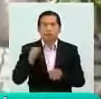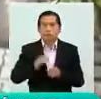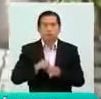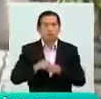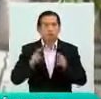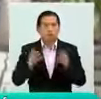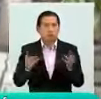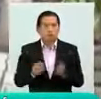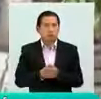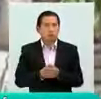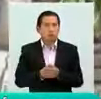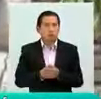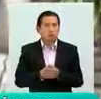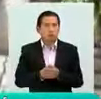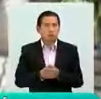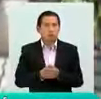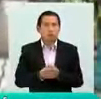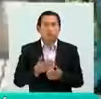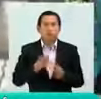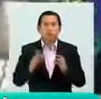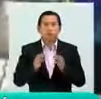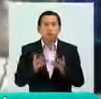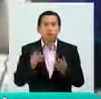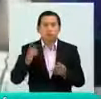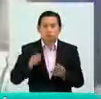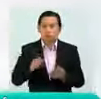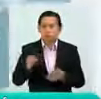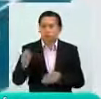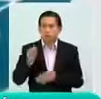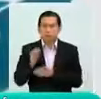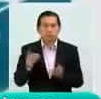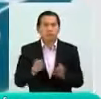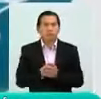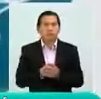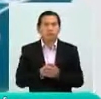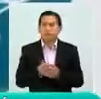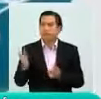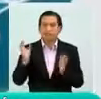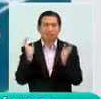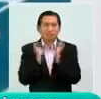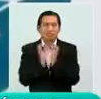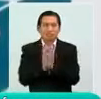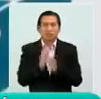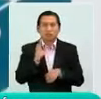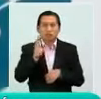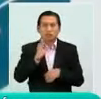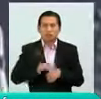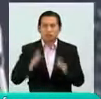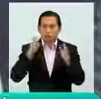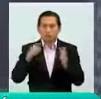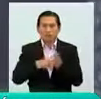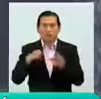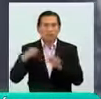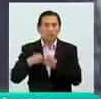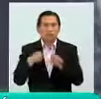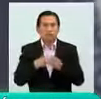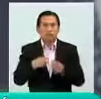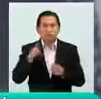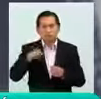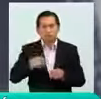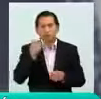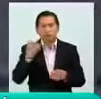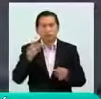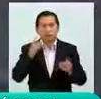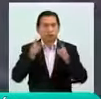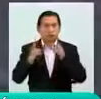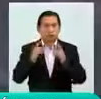trabajo. Y mi familia, pues, necesita que comer. Desde la Defensoría del Pueblo llamaron a resolver estos conflictos mediante el diálogo